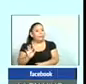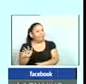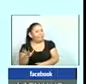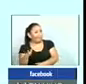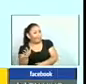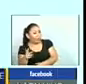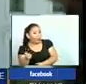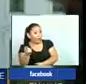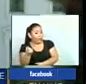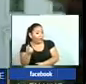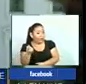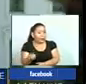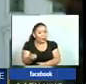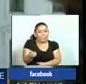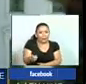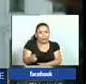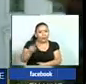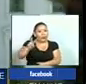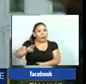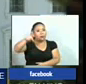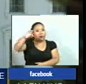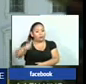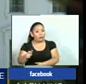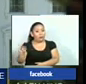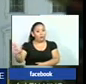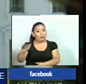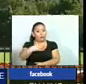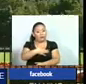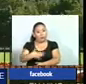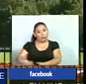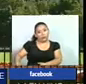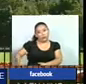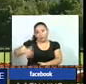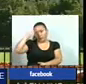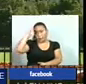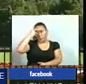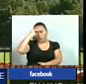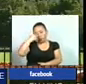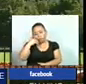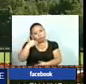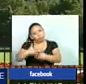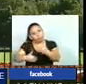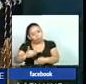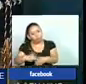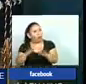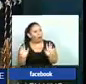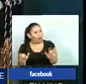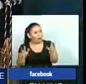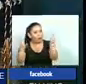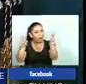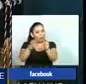más de dos meses para las elecciones presidenciales Donald Trump anunció un nuevo paso en la lucha contra el COVID-19